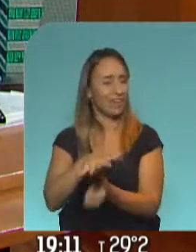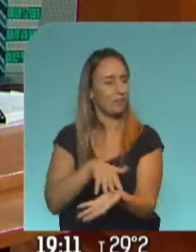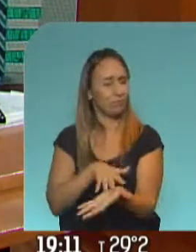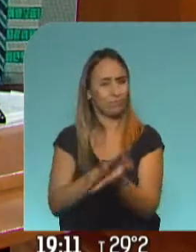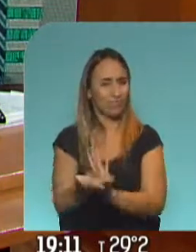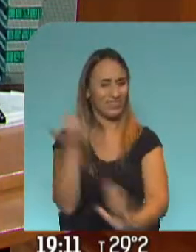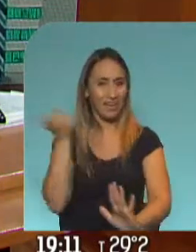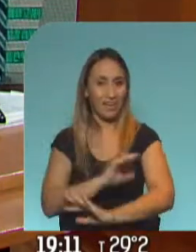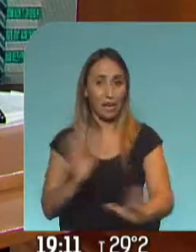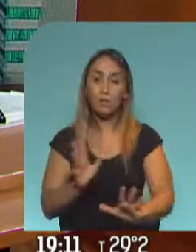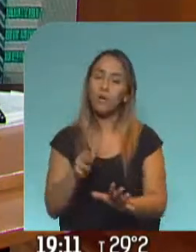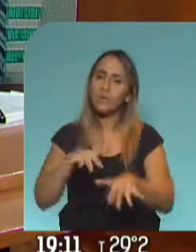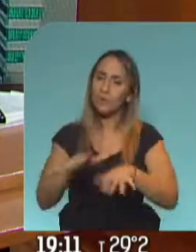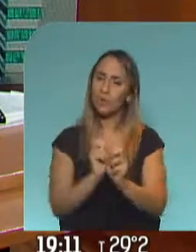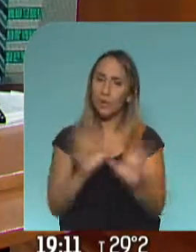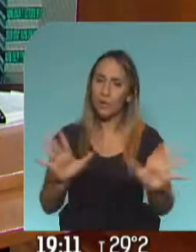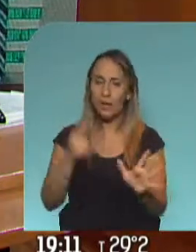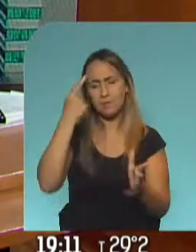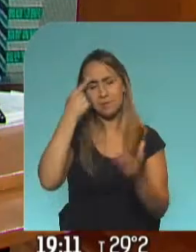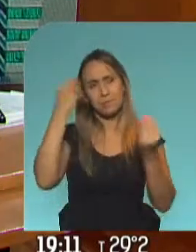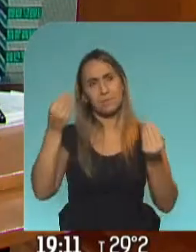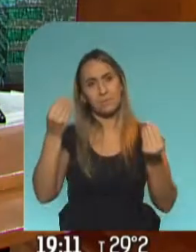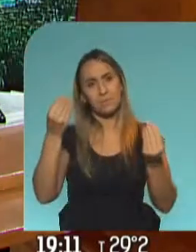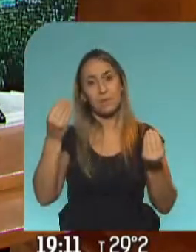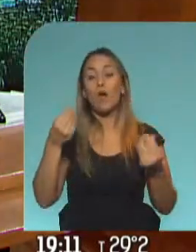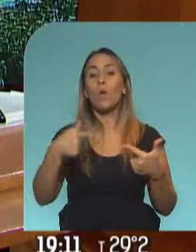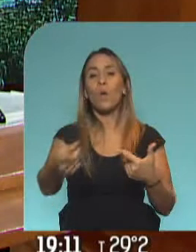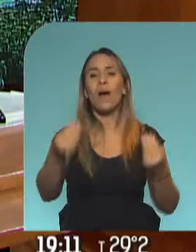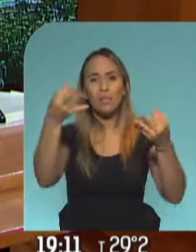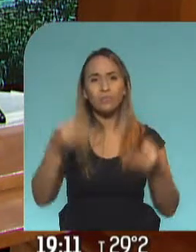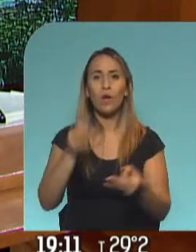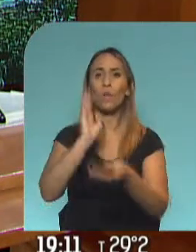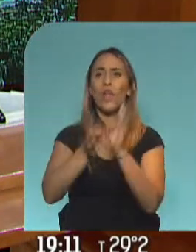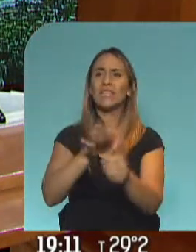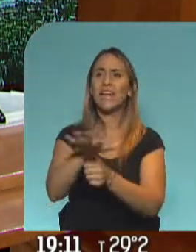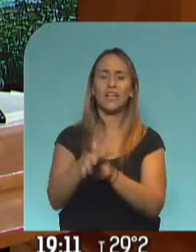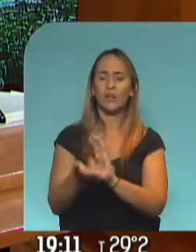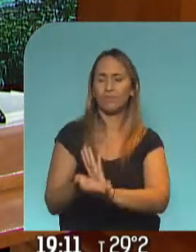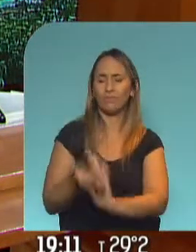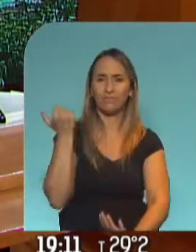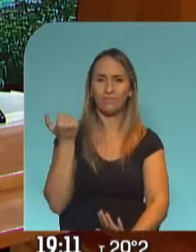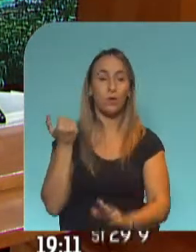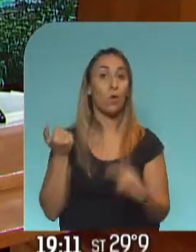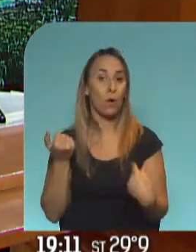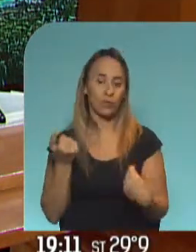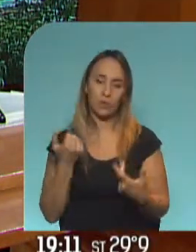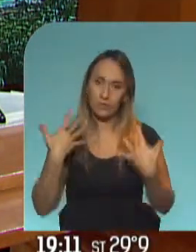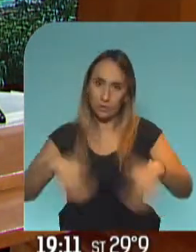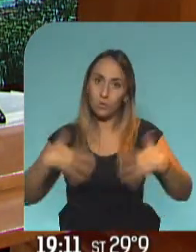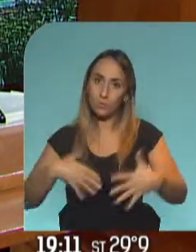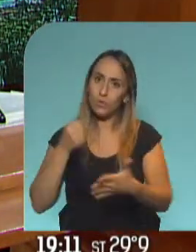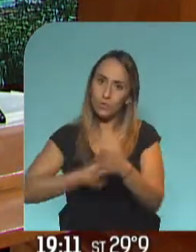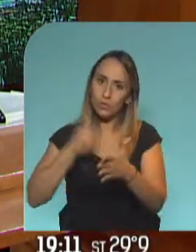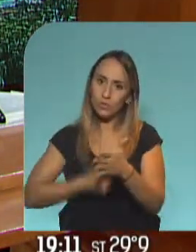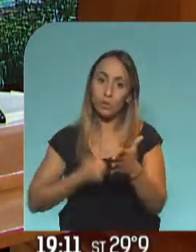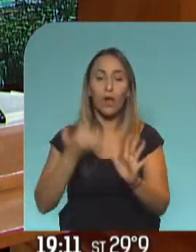grave lo que está pasando que uno puede preguntarse cuándo será posible erradicarla, ¿no? Va a ser un arduo trabajo, pero está sobre